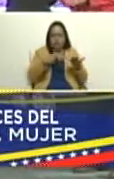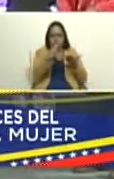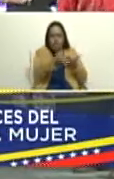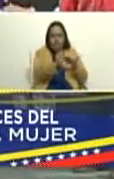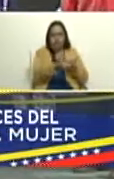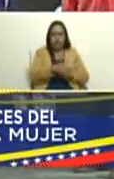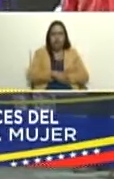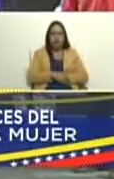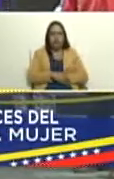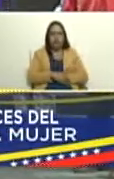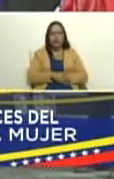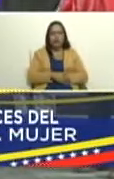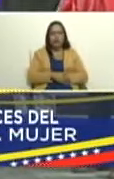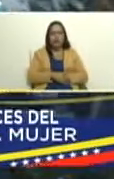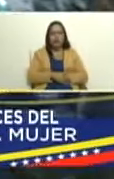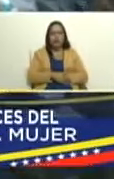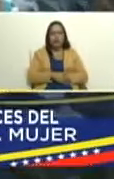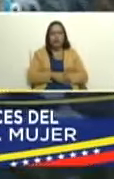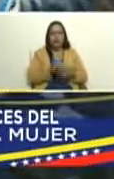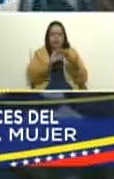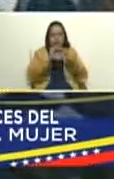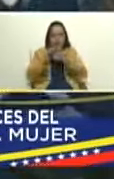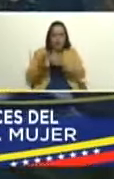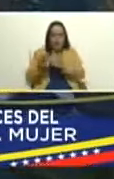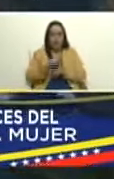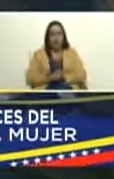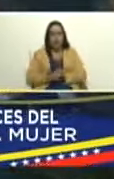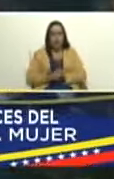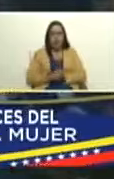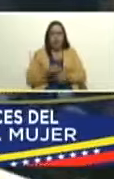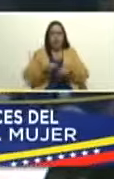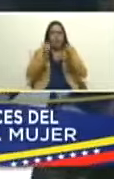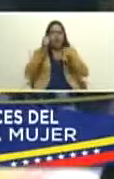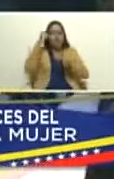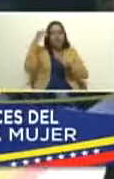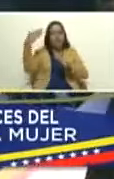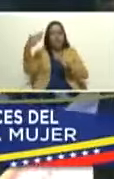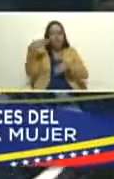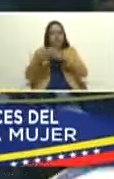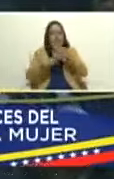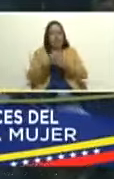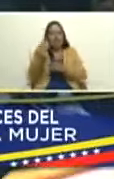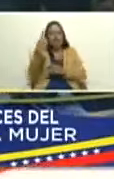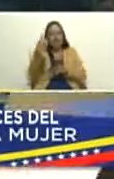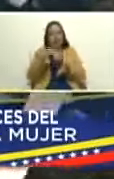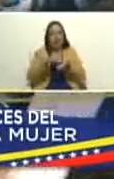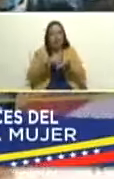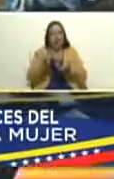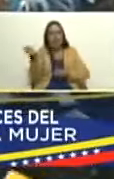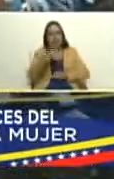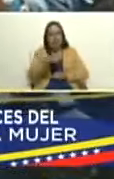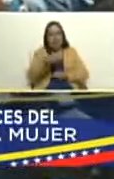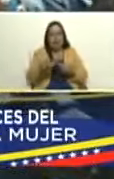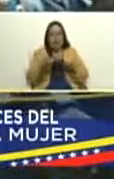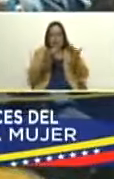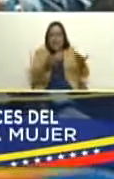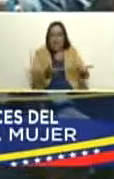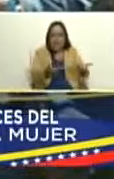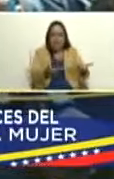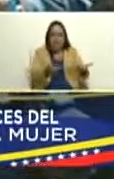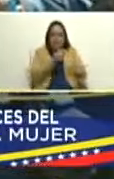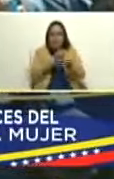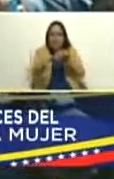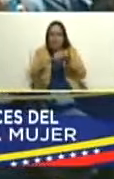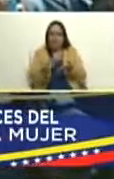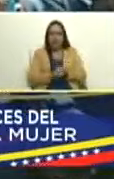lo ofrecí para la comunidad, el pan de Dios, que lo hacemos una vez al mes, se entrega sin ningún